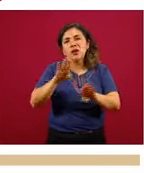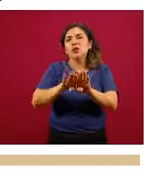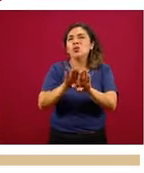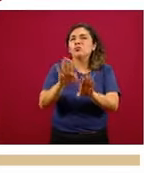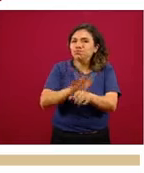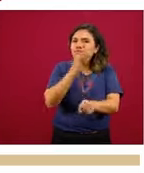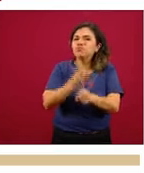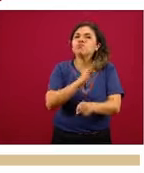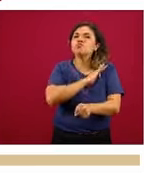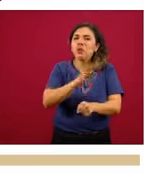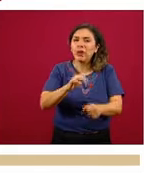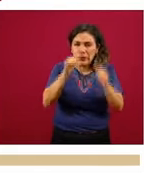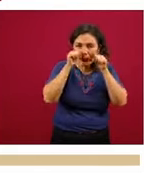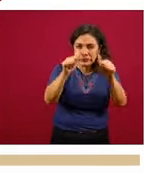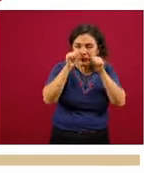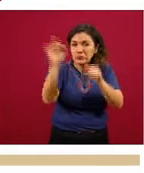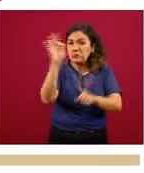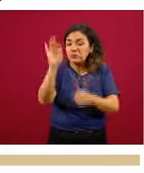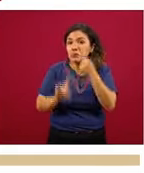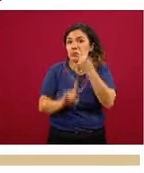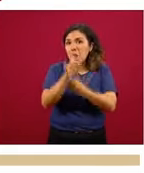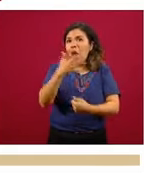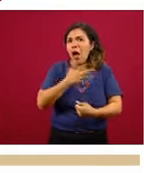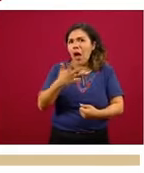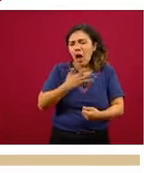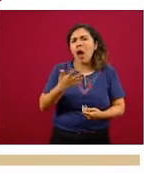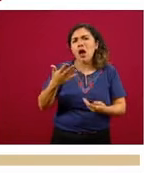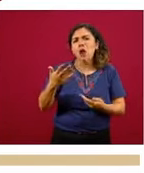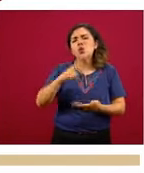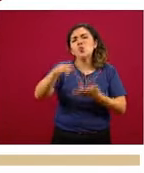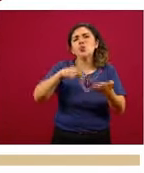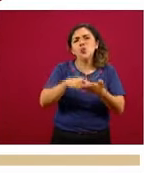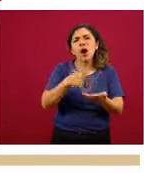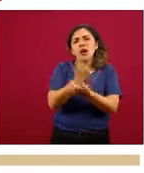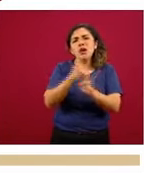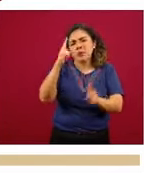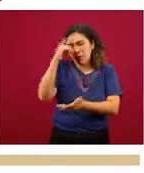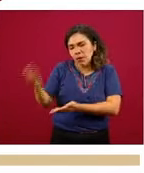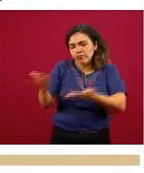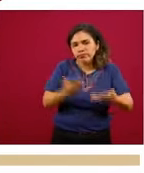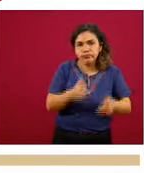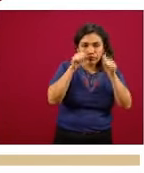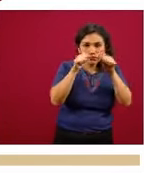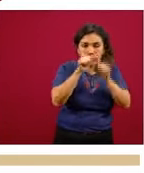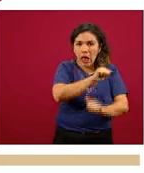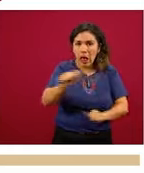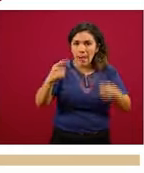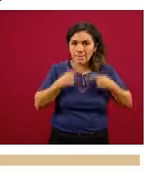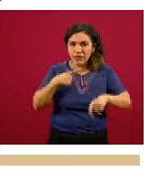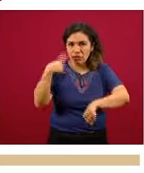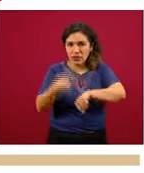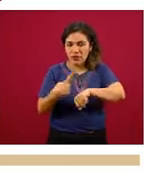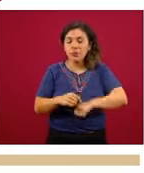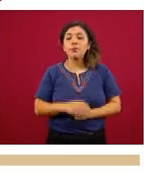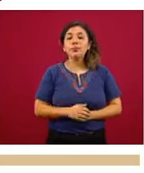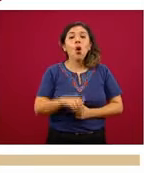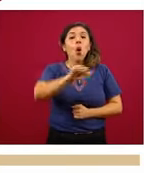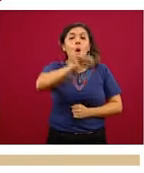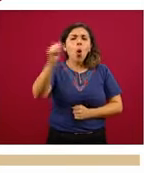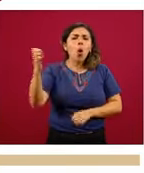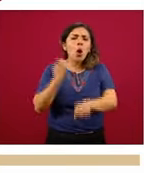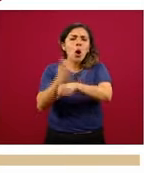la posibilidad que en un momento se tenga para ofrecer siempre una cama disponible de este tipo a las personas. Las demás entidades vemos